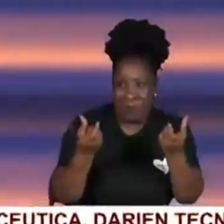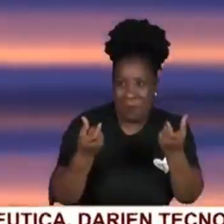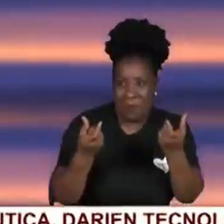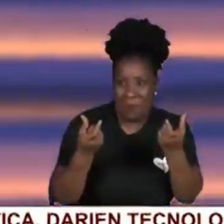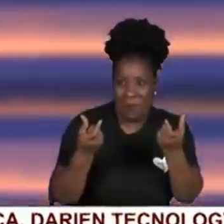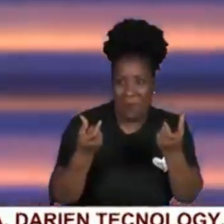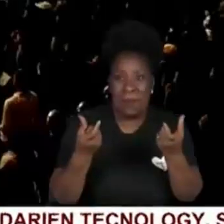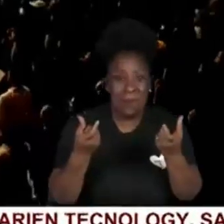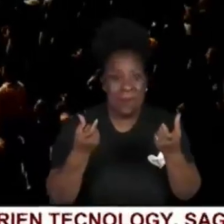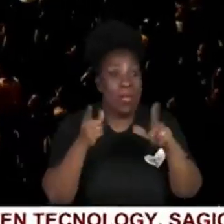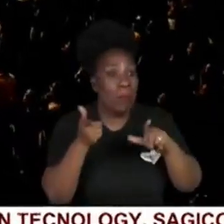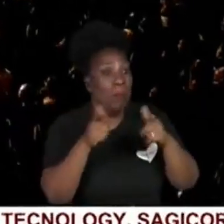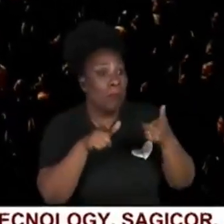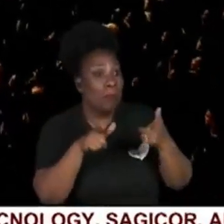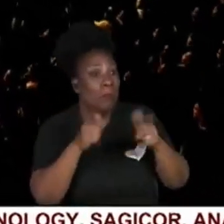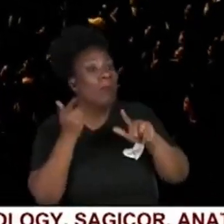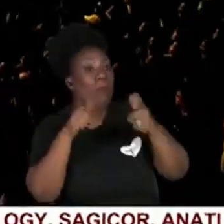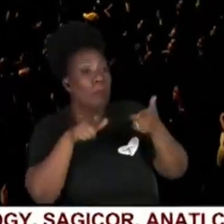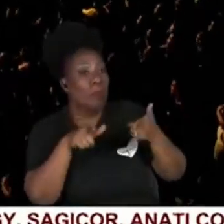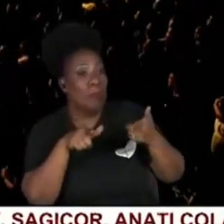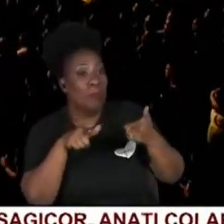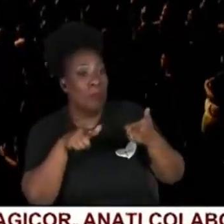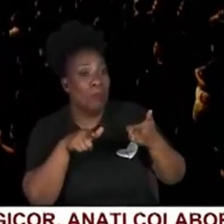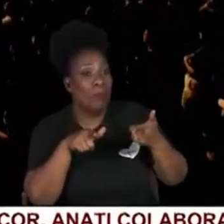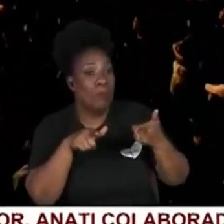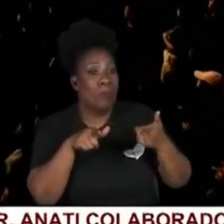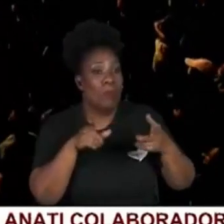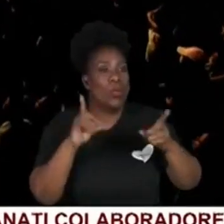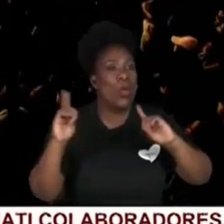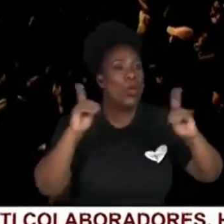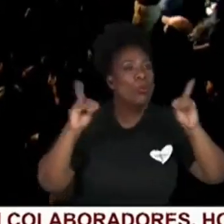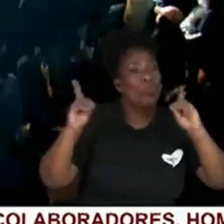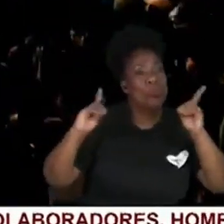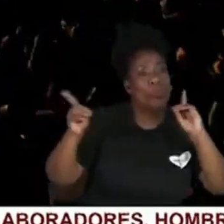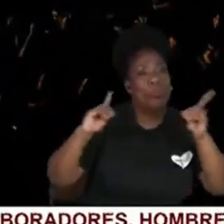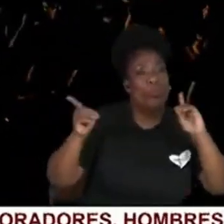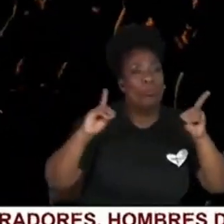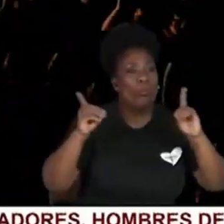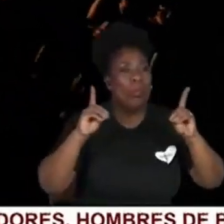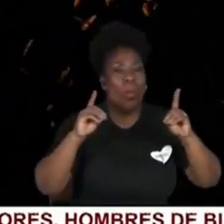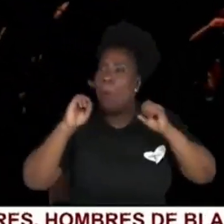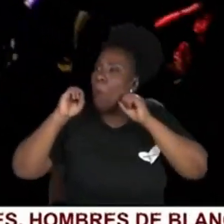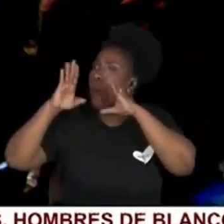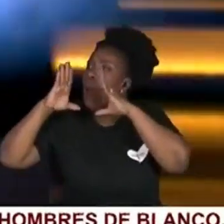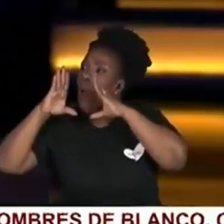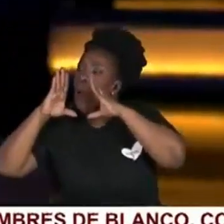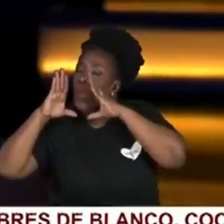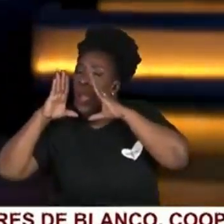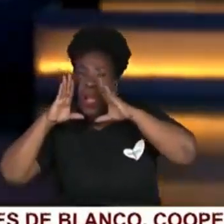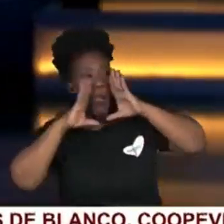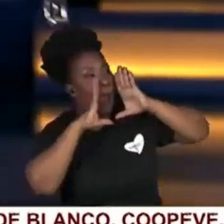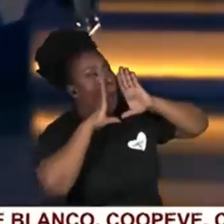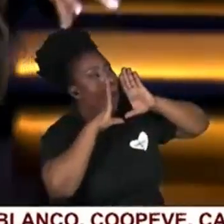¿Estamos activos o no estamos activos? ¿Dónde está la gente por acá? Una bulla por acá, una bulla por acá.